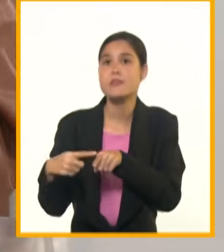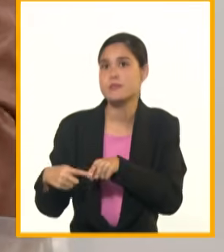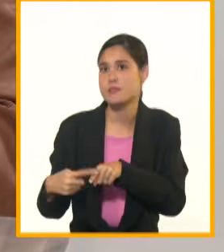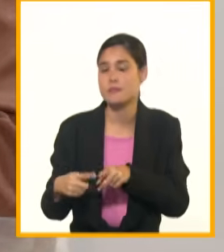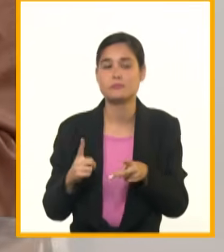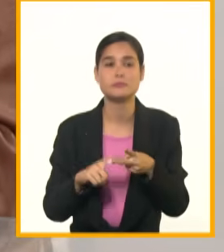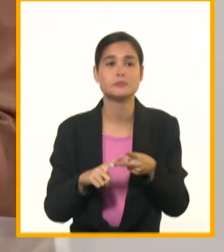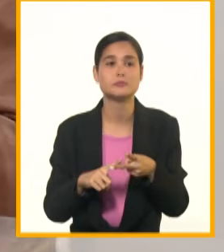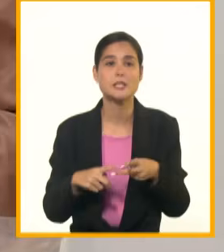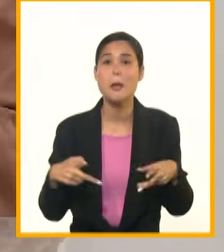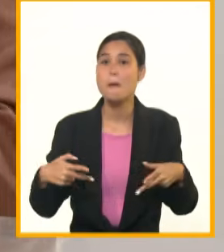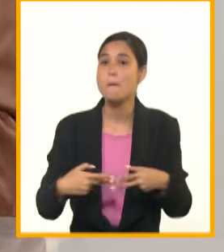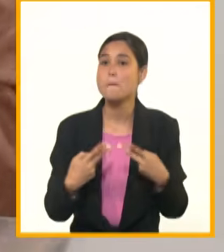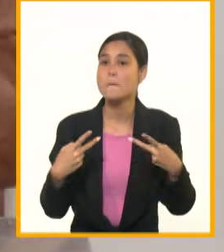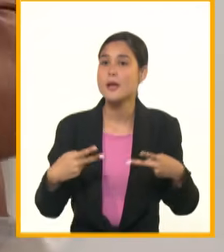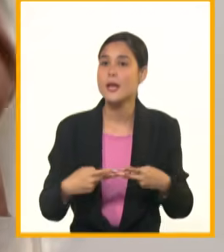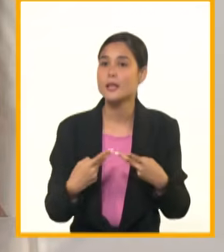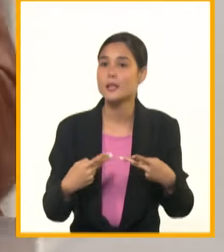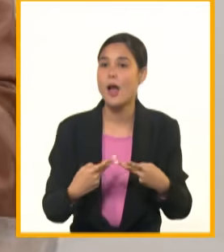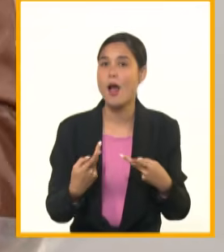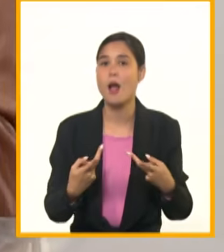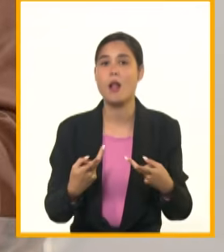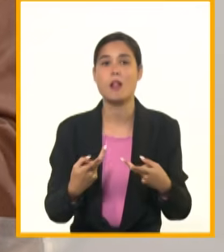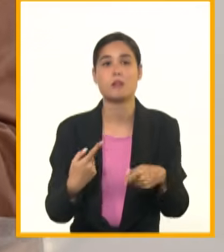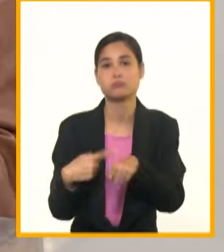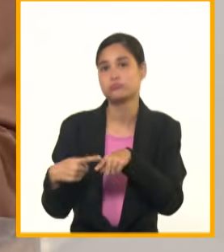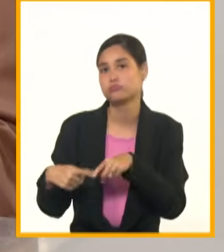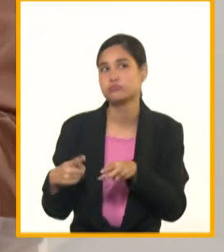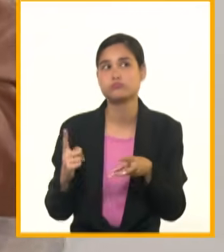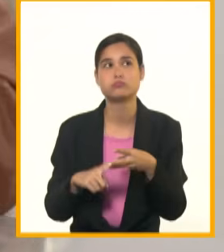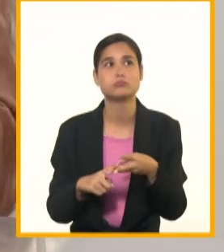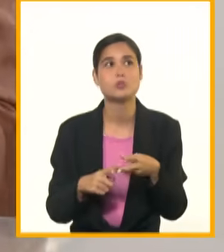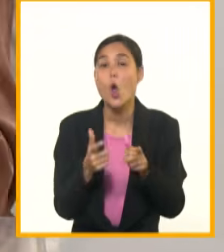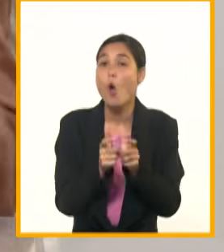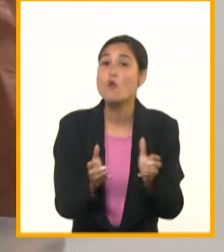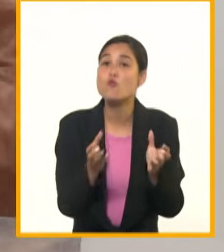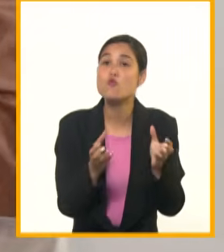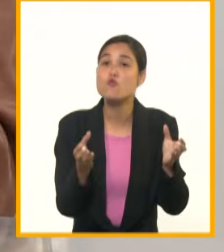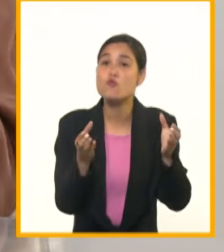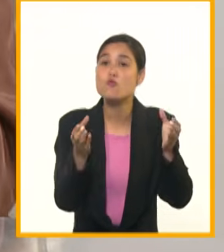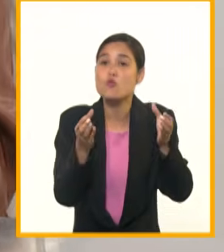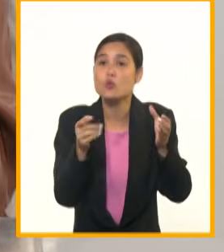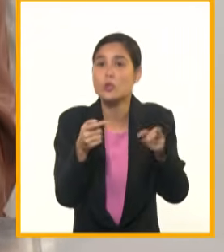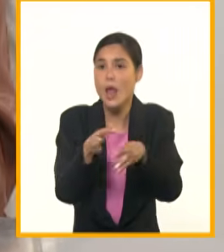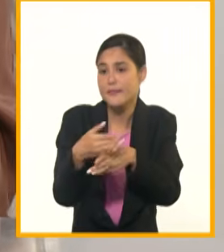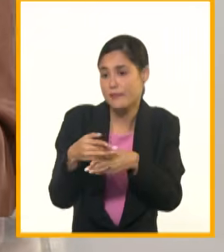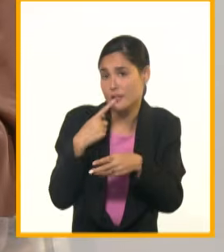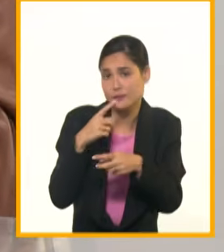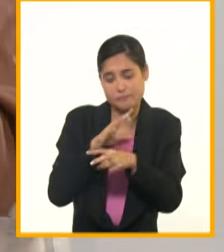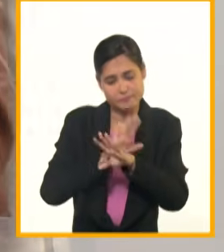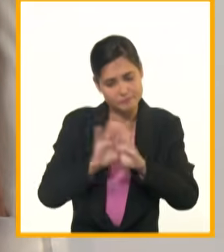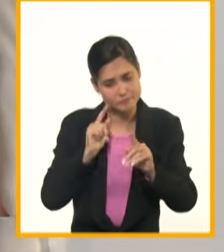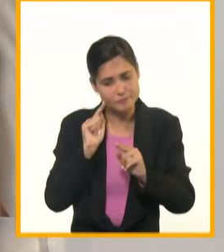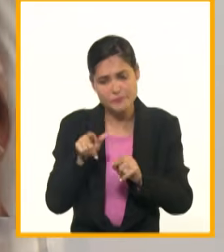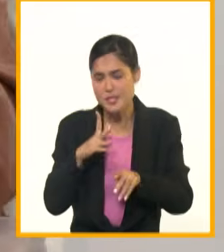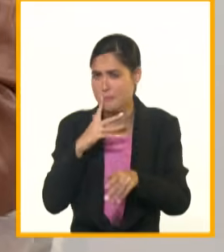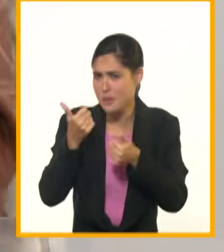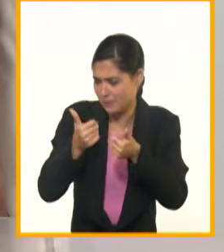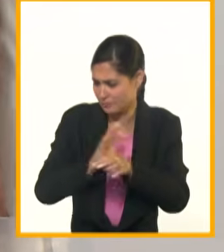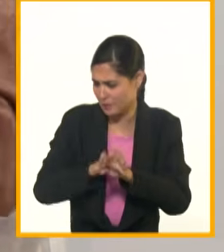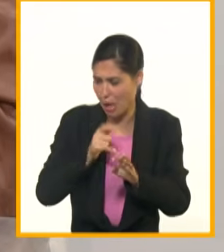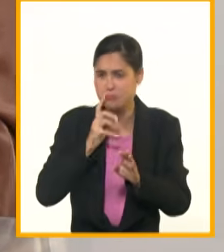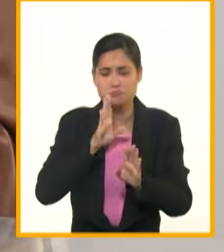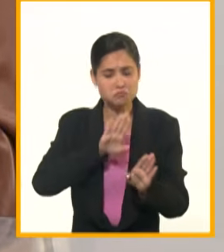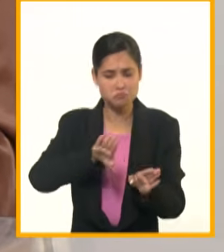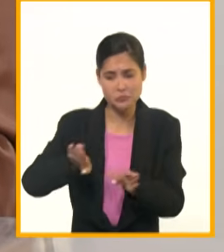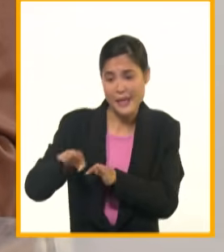fruta, ha logrado ya, como expliqué, no solo por lo que ha hecho la provincia, sino por la prioridad que le ha dado el país durante años, ha logrado niveles